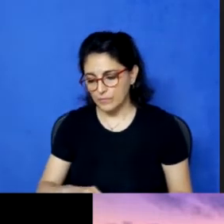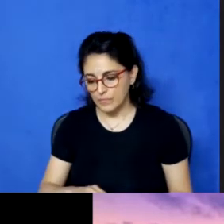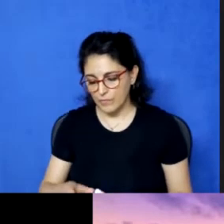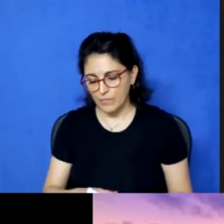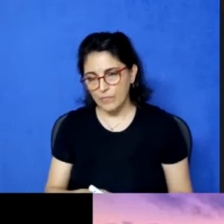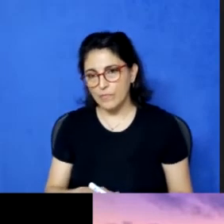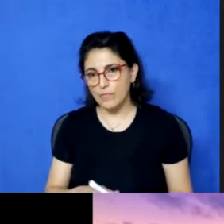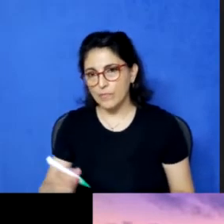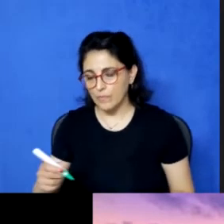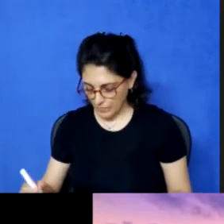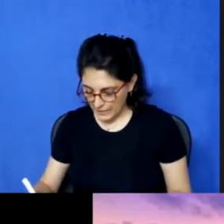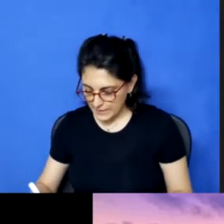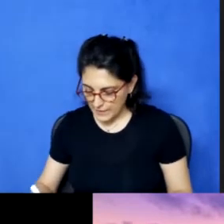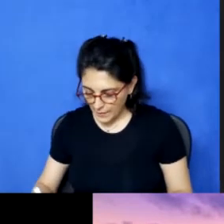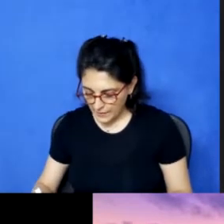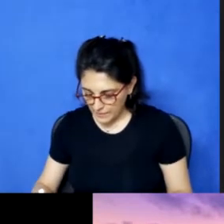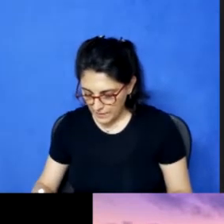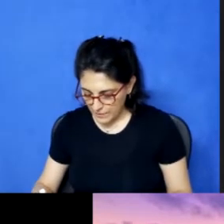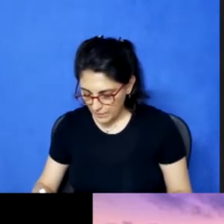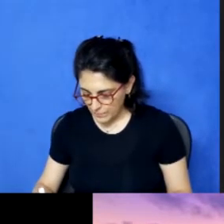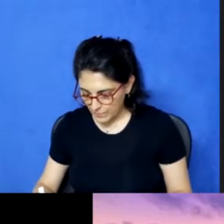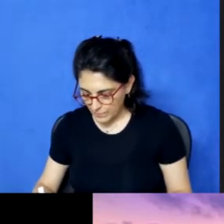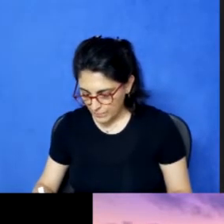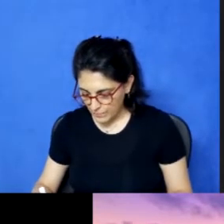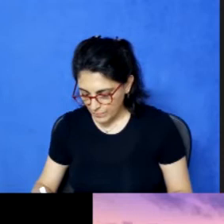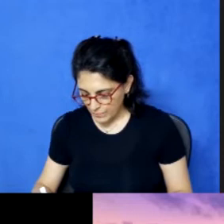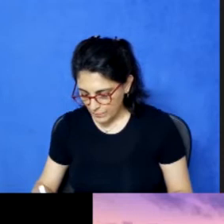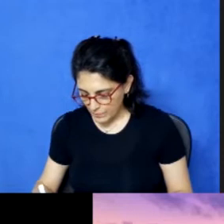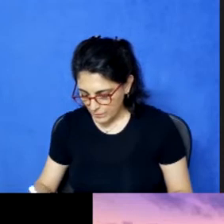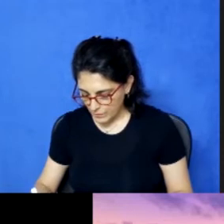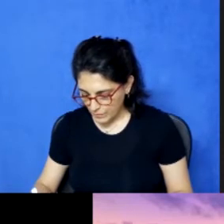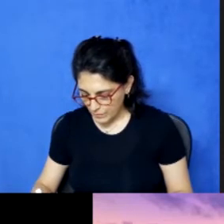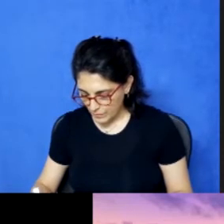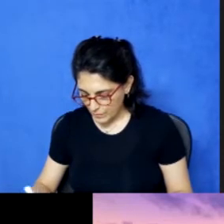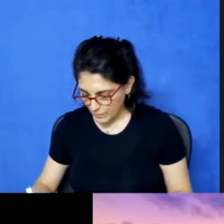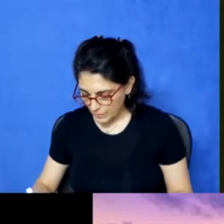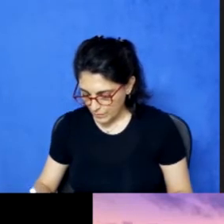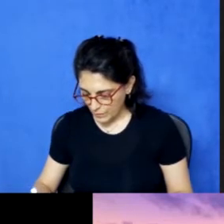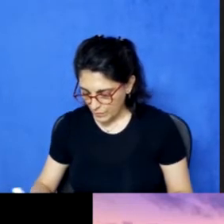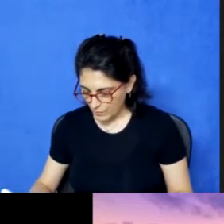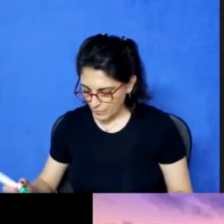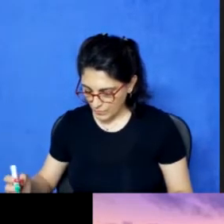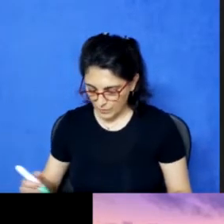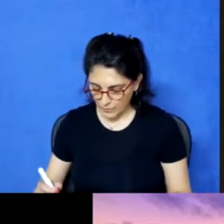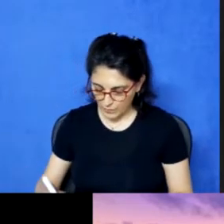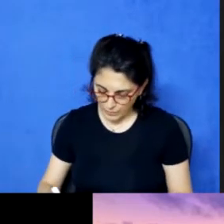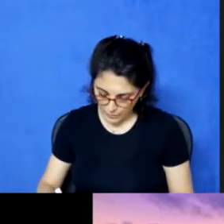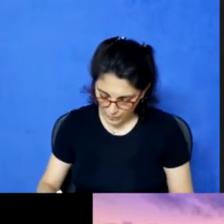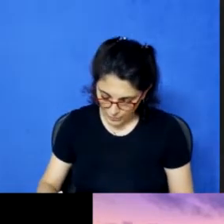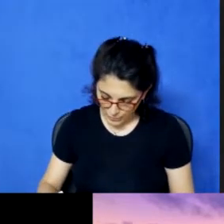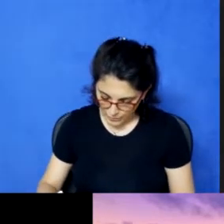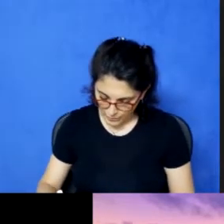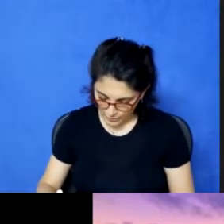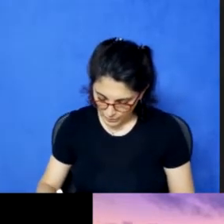pero a comprar el boleto. Exactamente, sí. Porque si no compras el boleto, no podés ganarlo. Lo mismo vale en la vida. Yo pienso que en